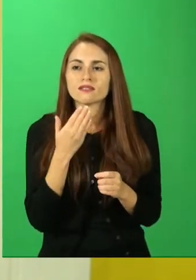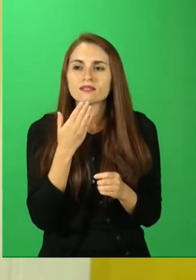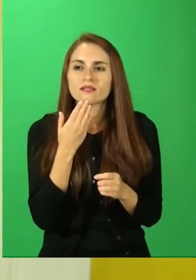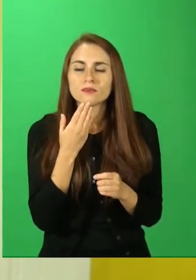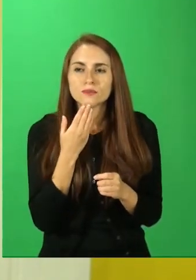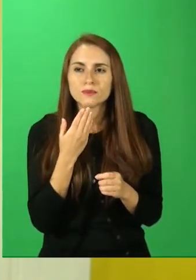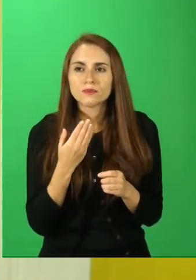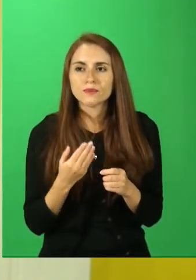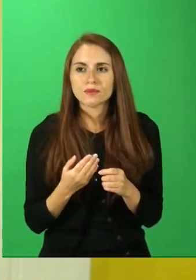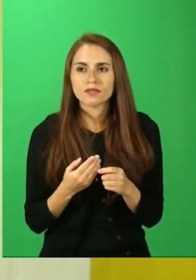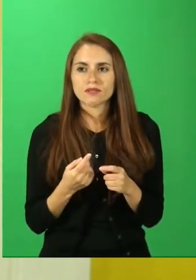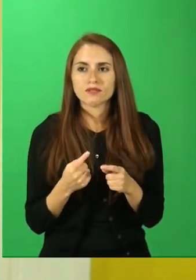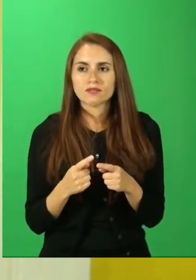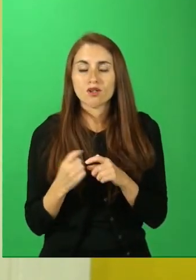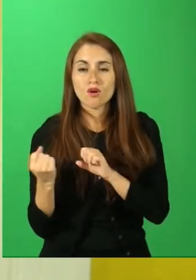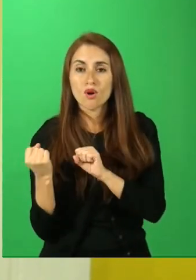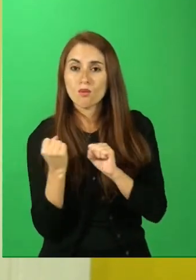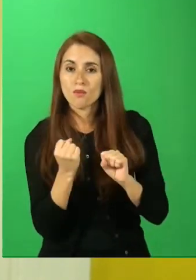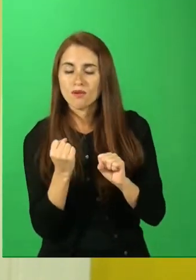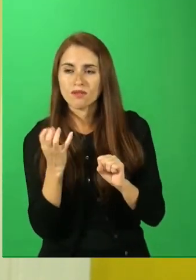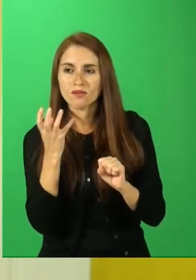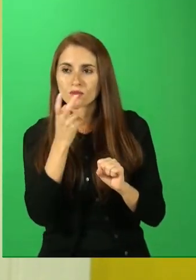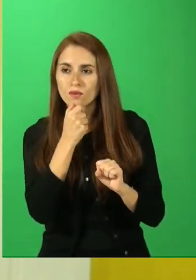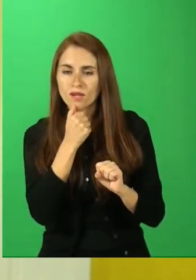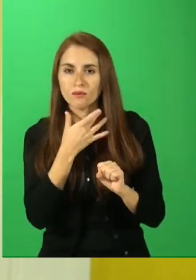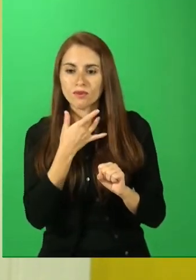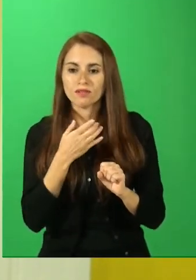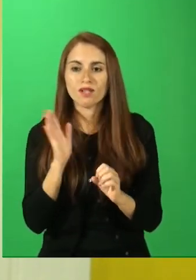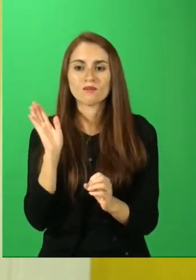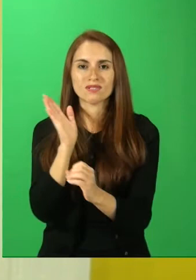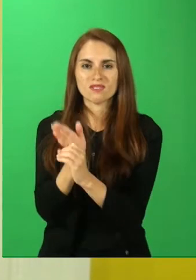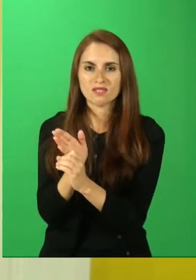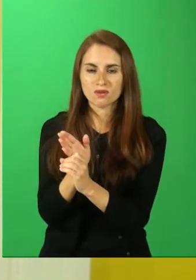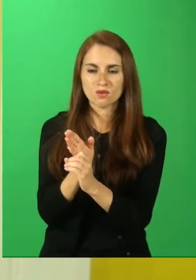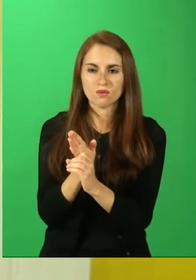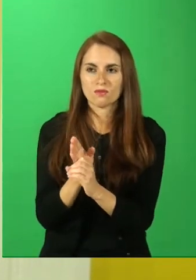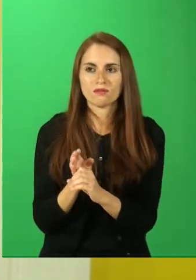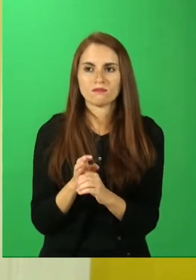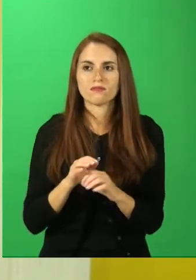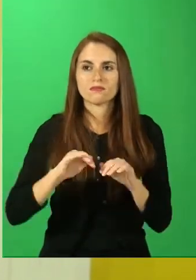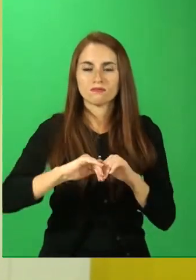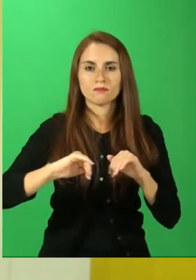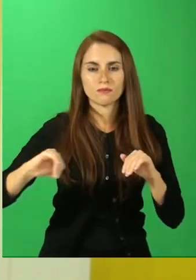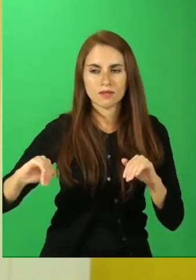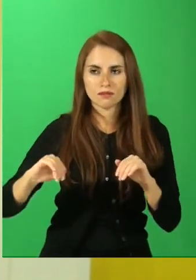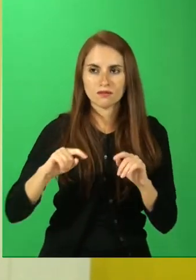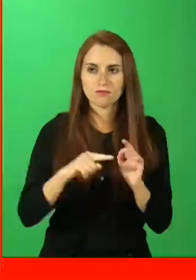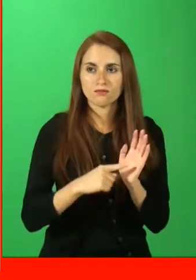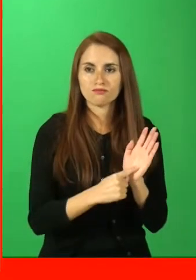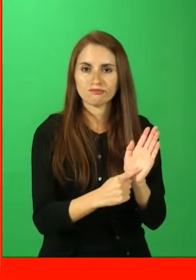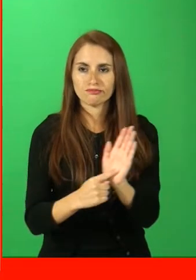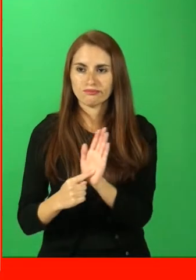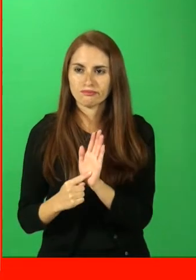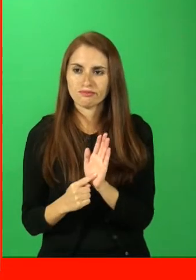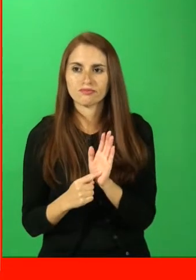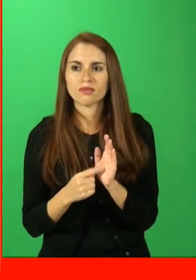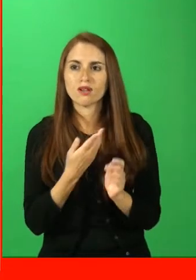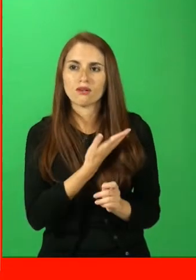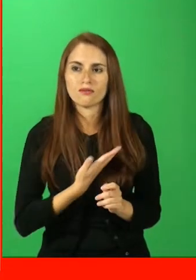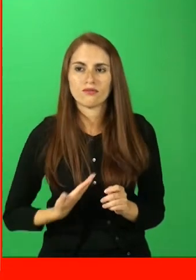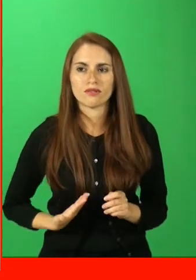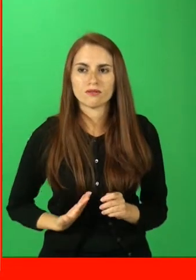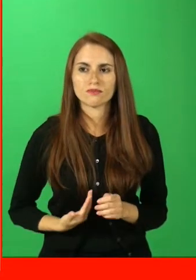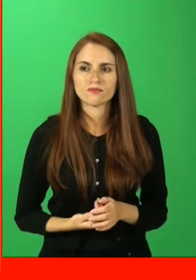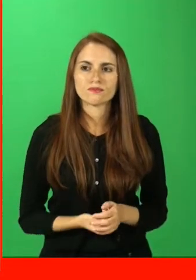hay oposición, se censura todo aquello que vaya en contra del gobierno que ahora domina.